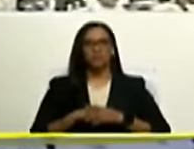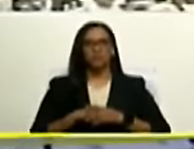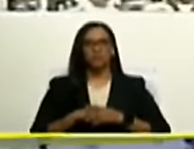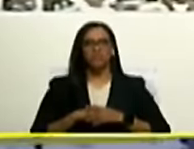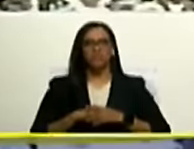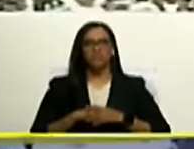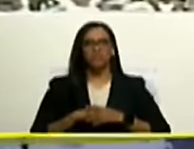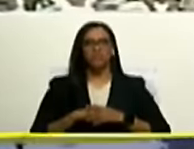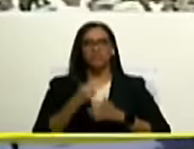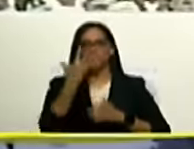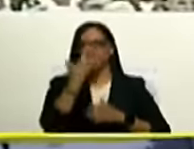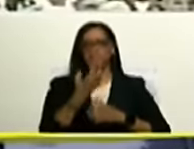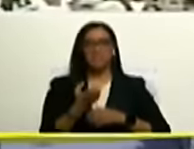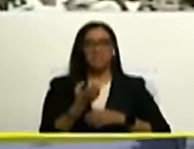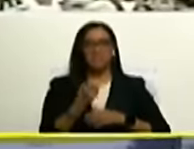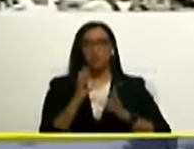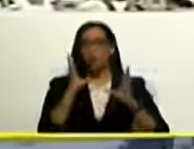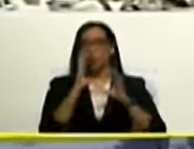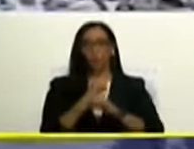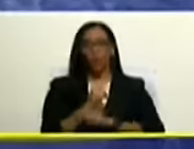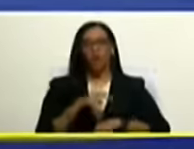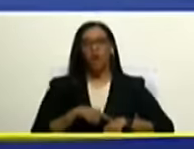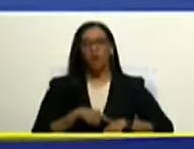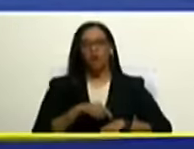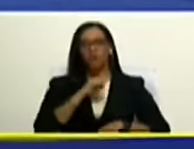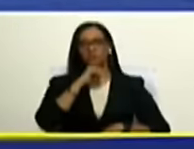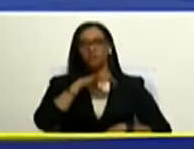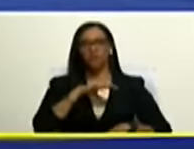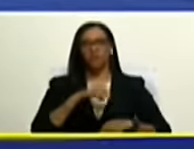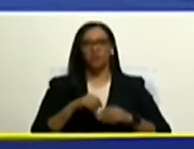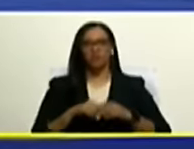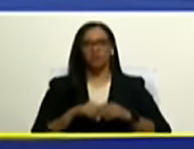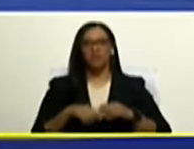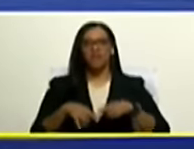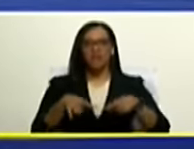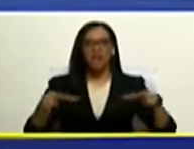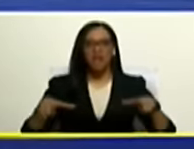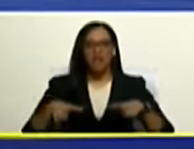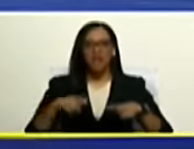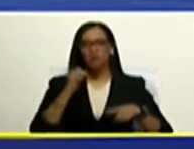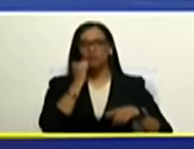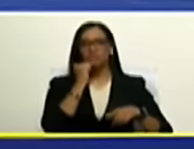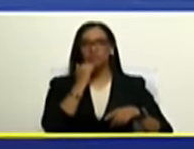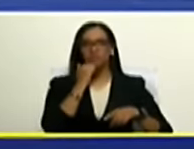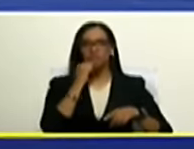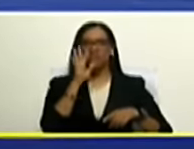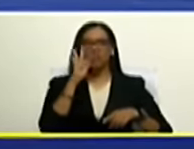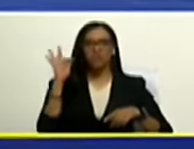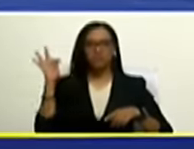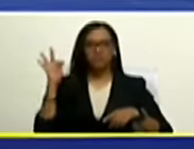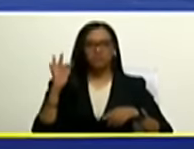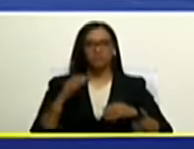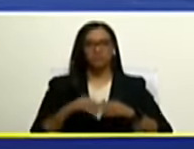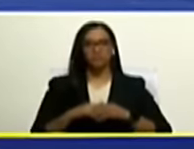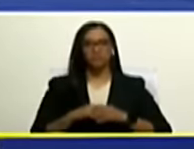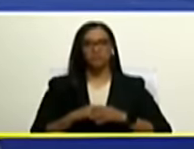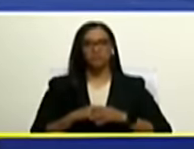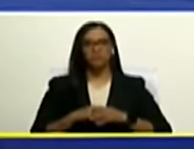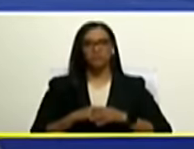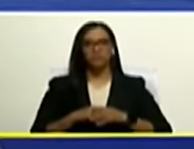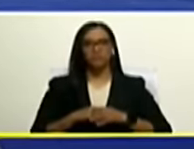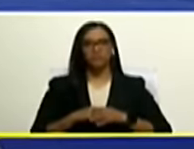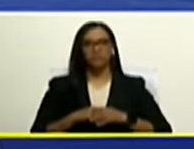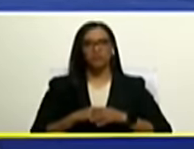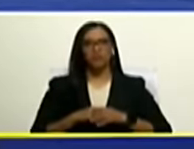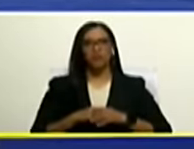Triste y oscura hora de la historia, el laudo arbitral de París.